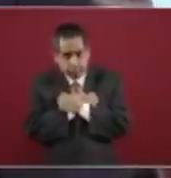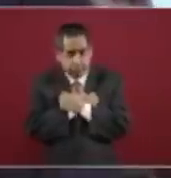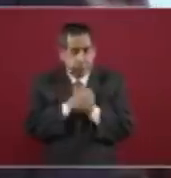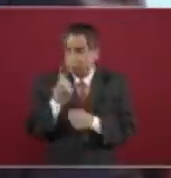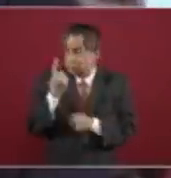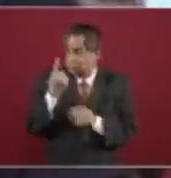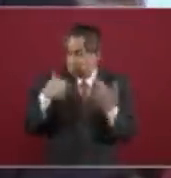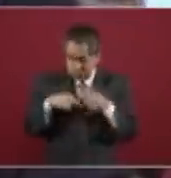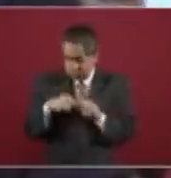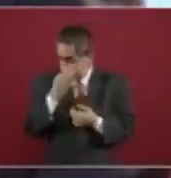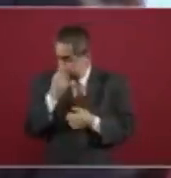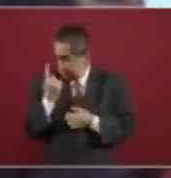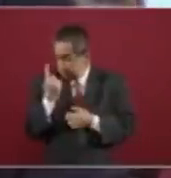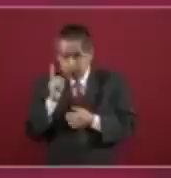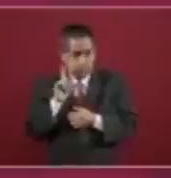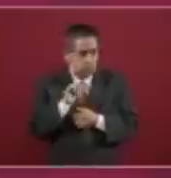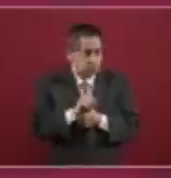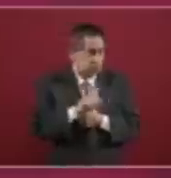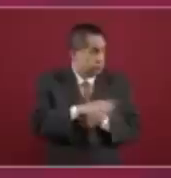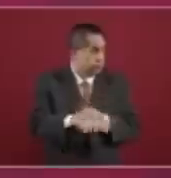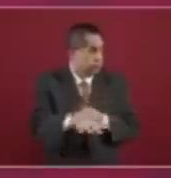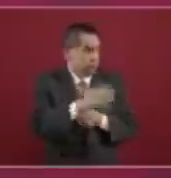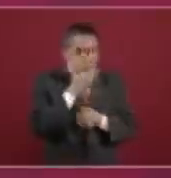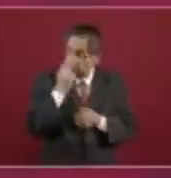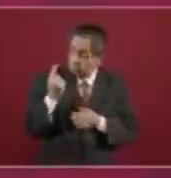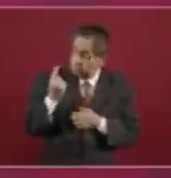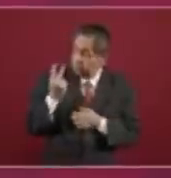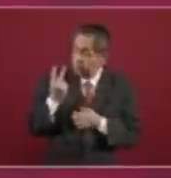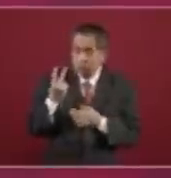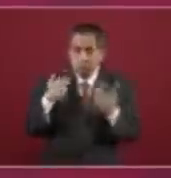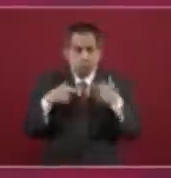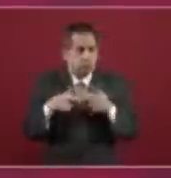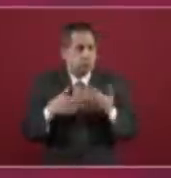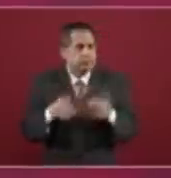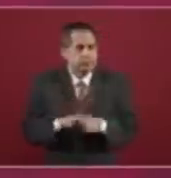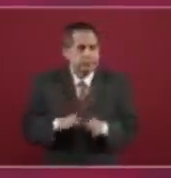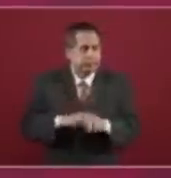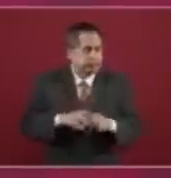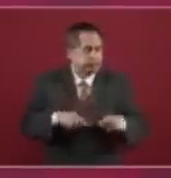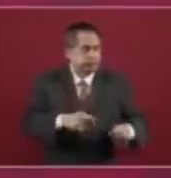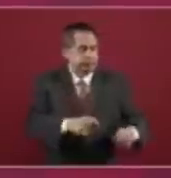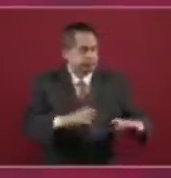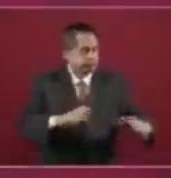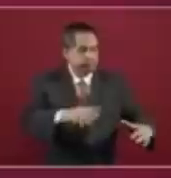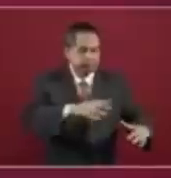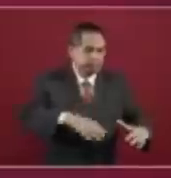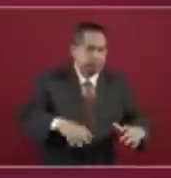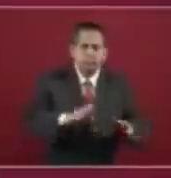maestro para todos los grados o con dos, cómo pueden